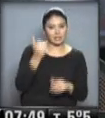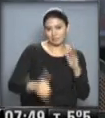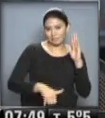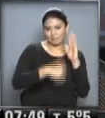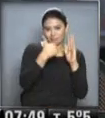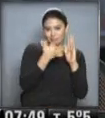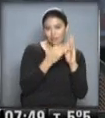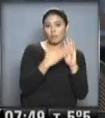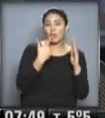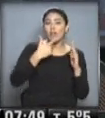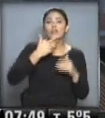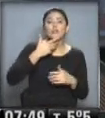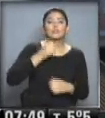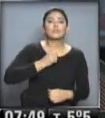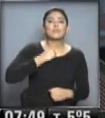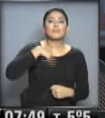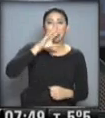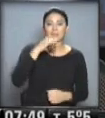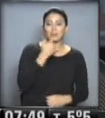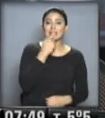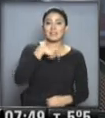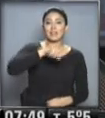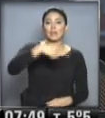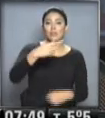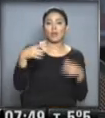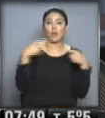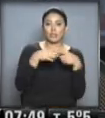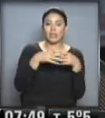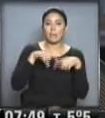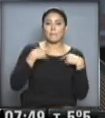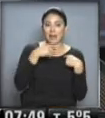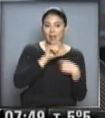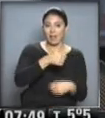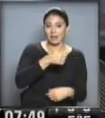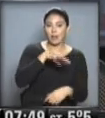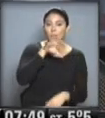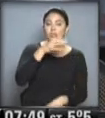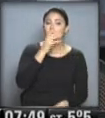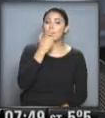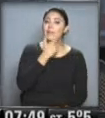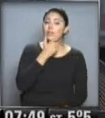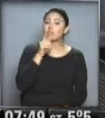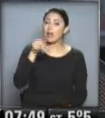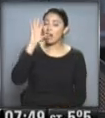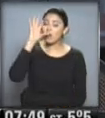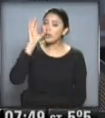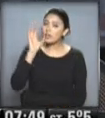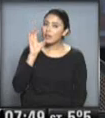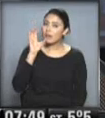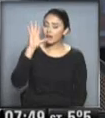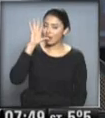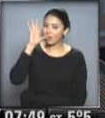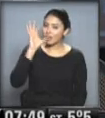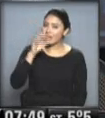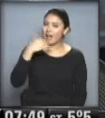que puede ser supercampeón si le gana a Vélez el sábado en el Estadio Malvinas, en la provincia de Mendoza. Y que no nos olvidemos, tiene por